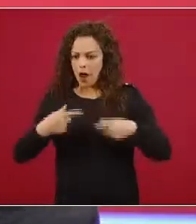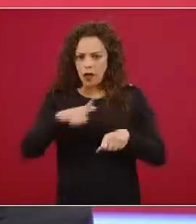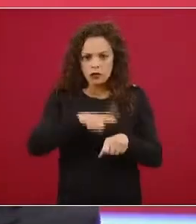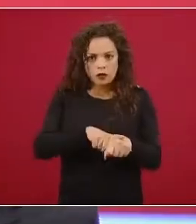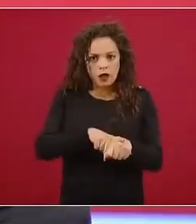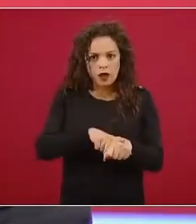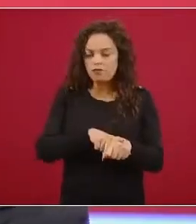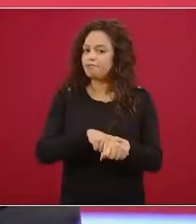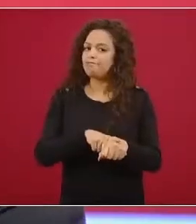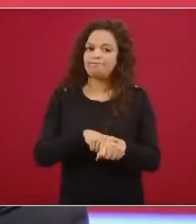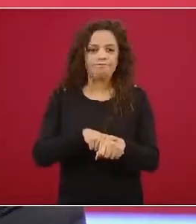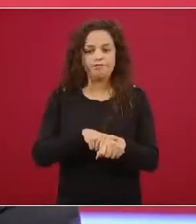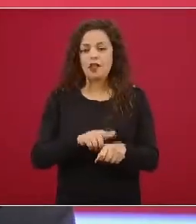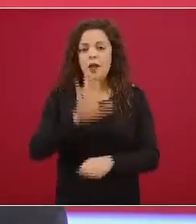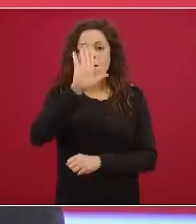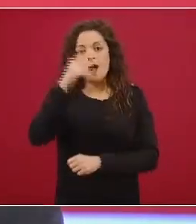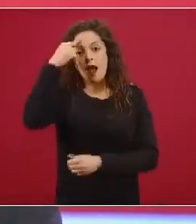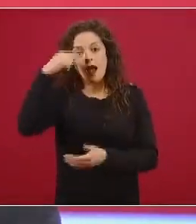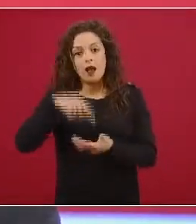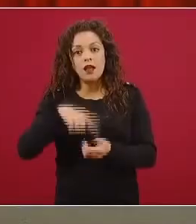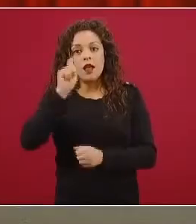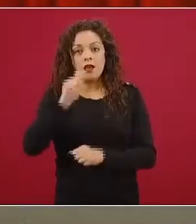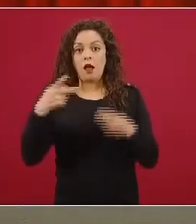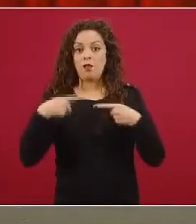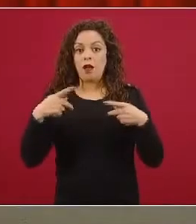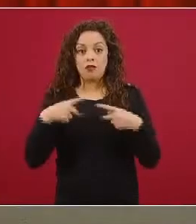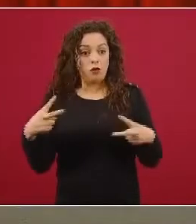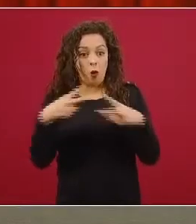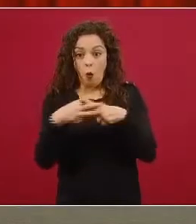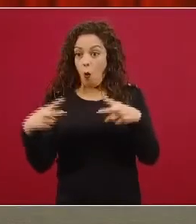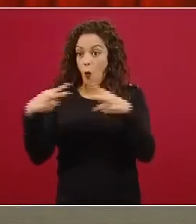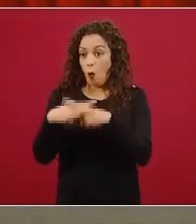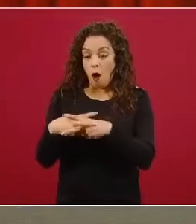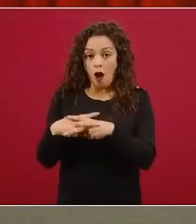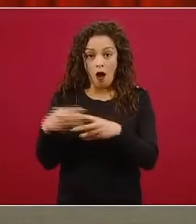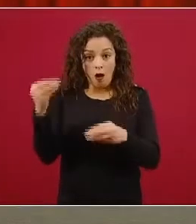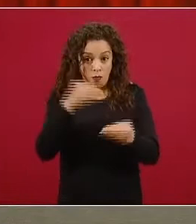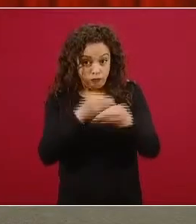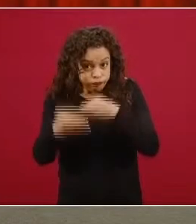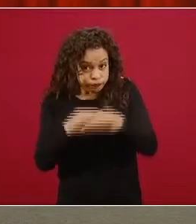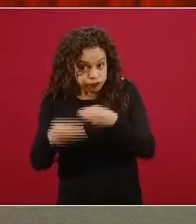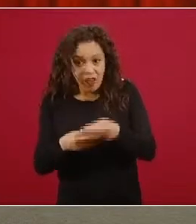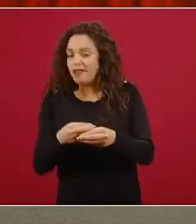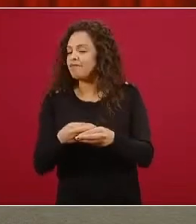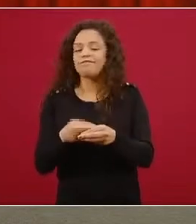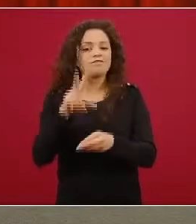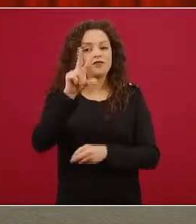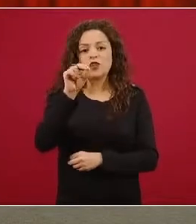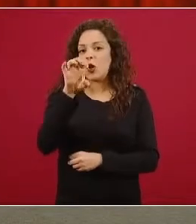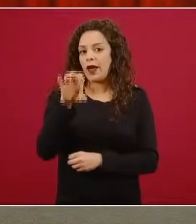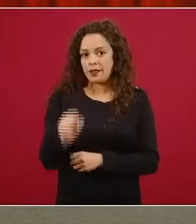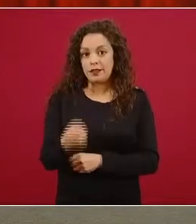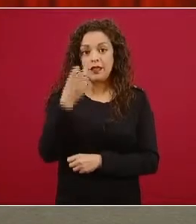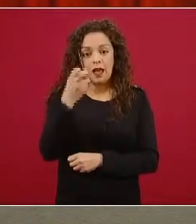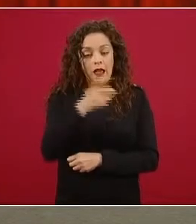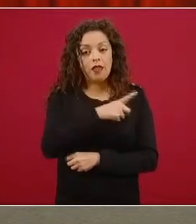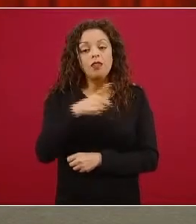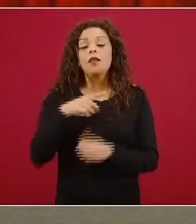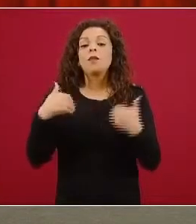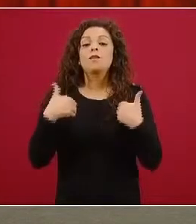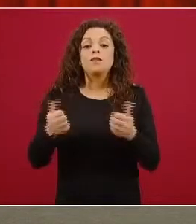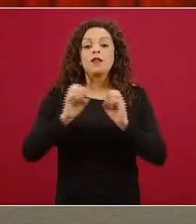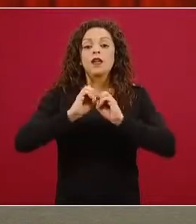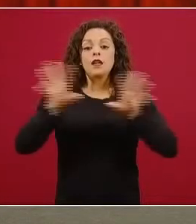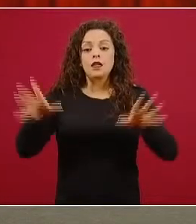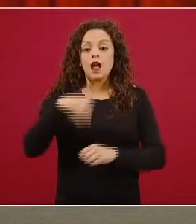atizarse una suerte de confrontación entre personas. No es entre personas, que quede muy claro la apreciación que tenemos por